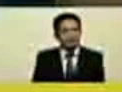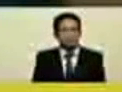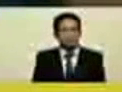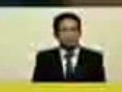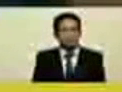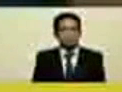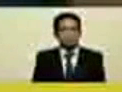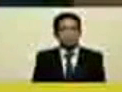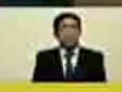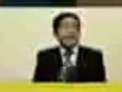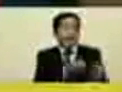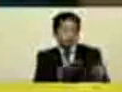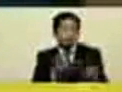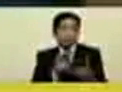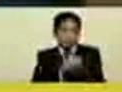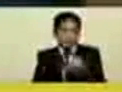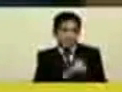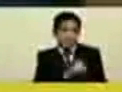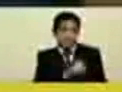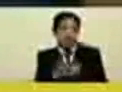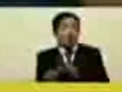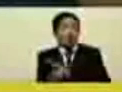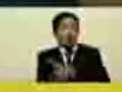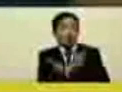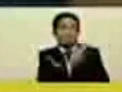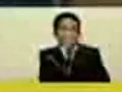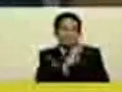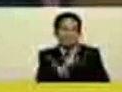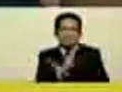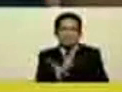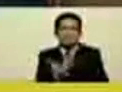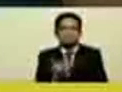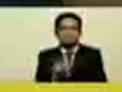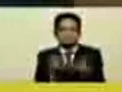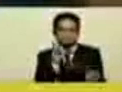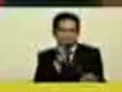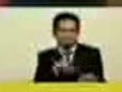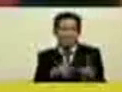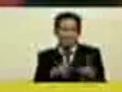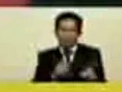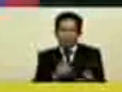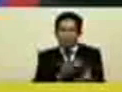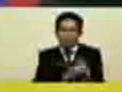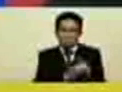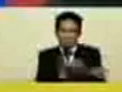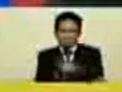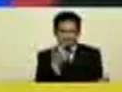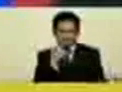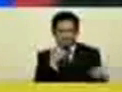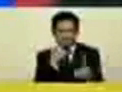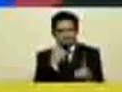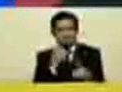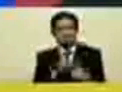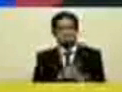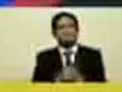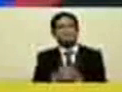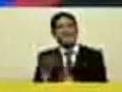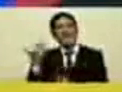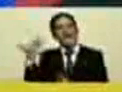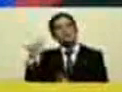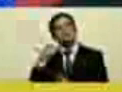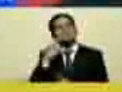Decían algunos amigos brasileros, algunos de ellos los veo aquí, años antes nos decían que